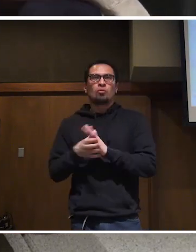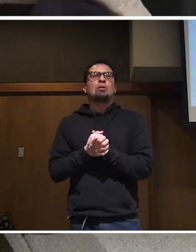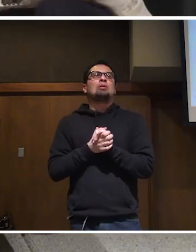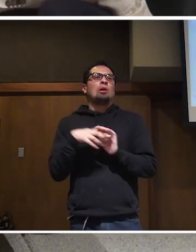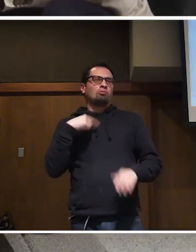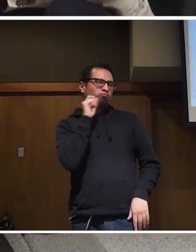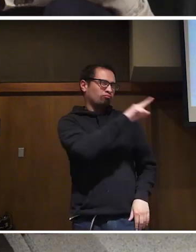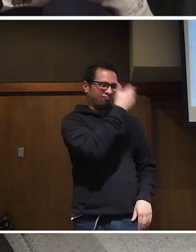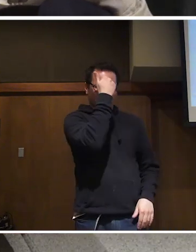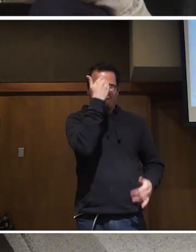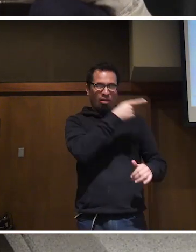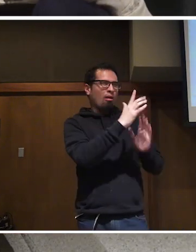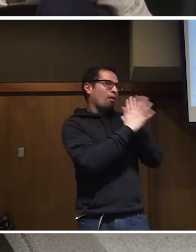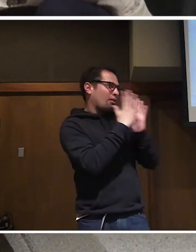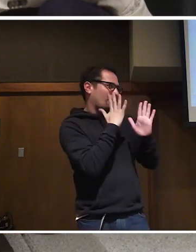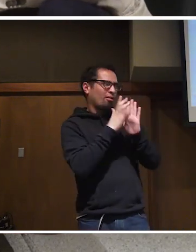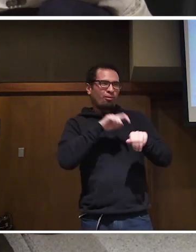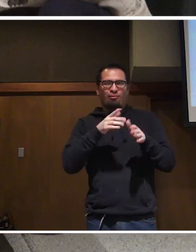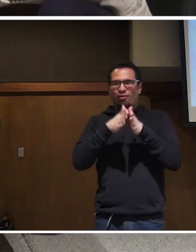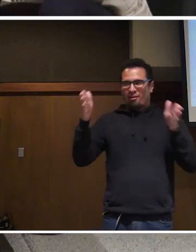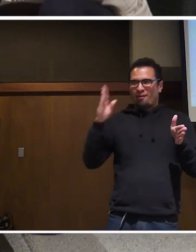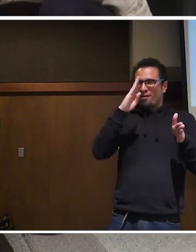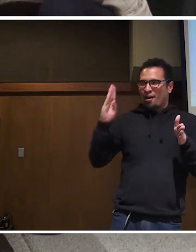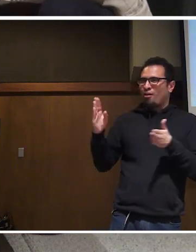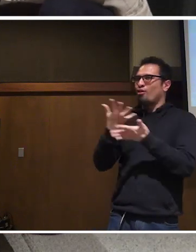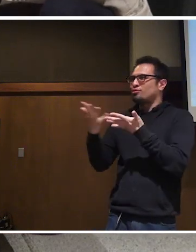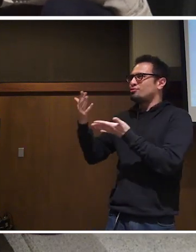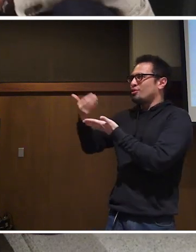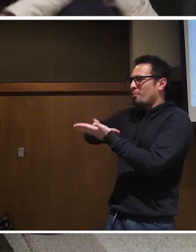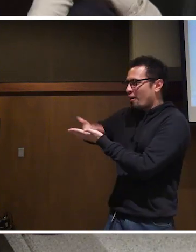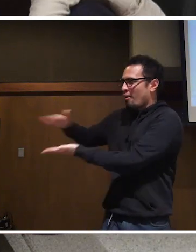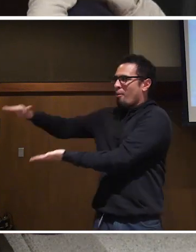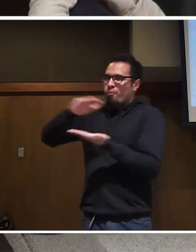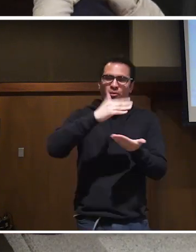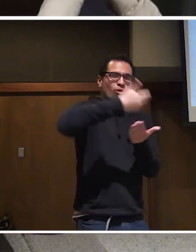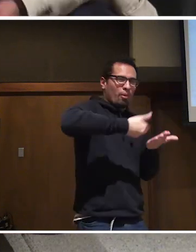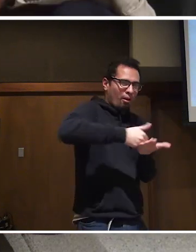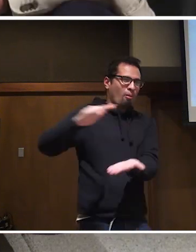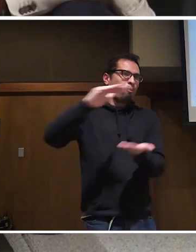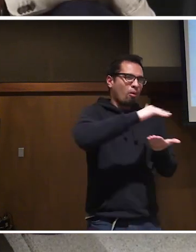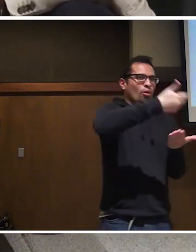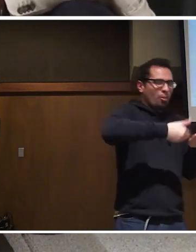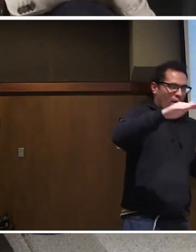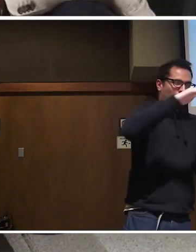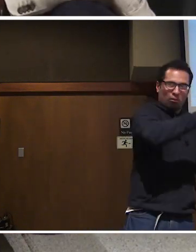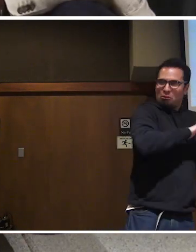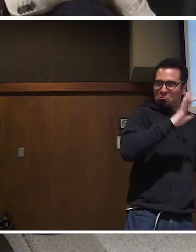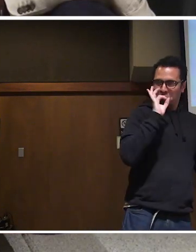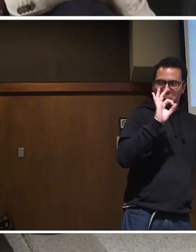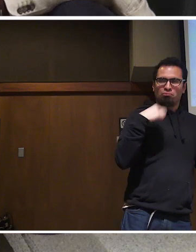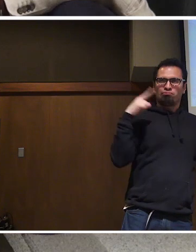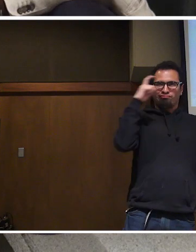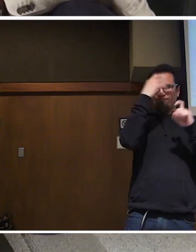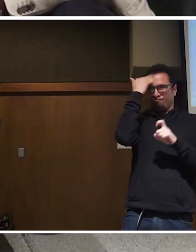Buenas noches, estoy muy contento de que ustedes como autores de los libros y de las exposiciones estén acá. Hablando